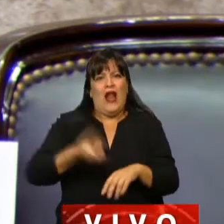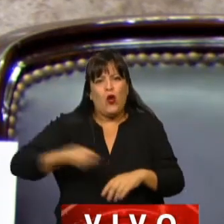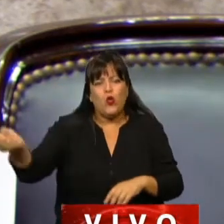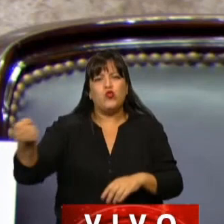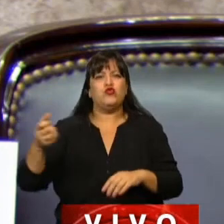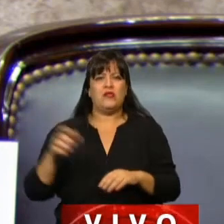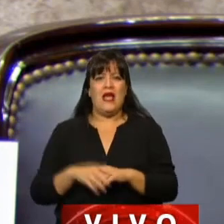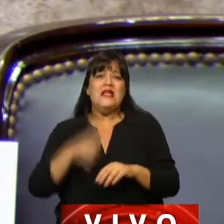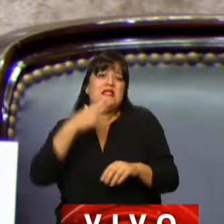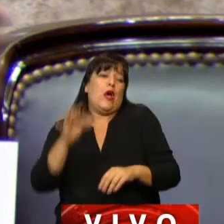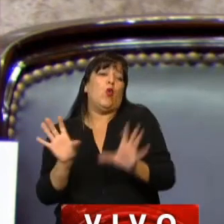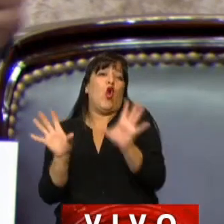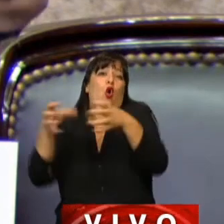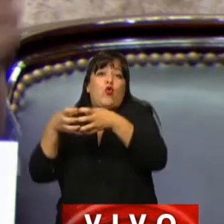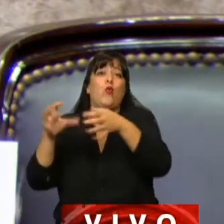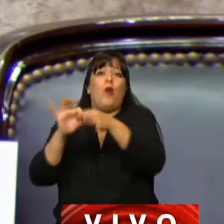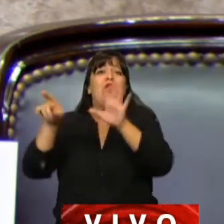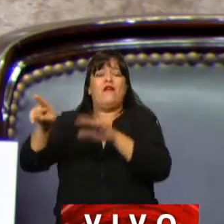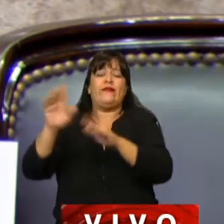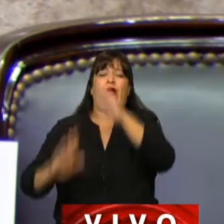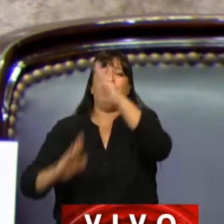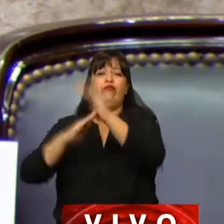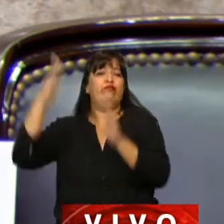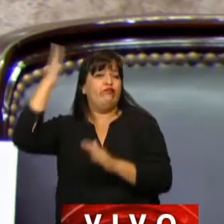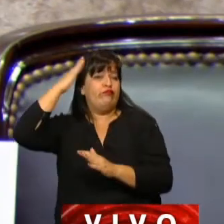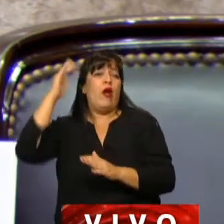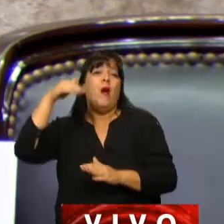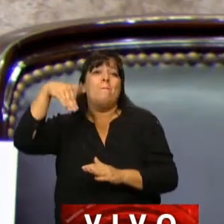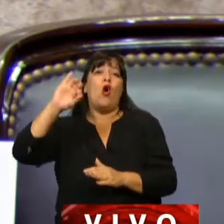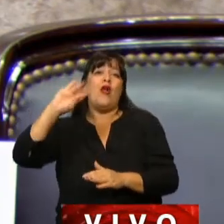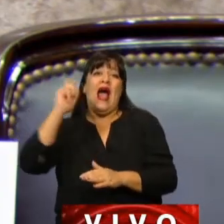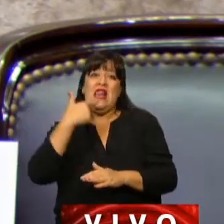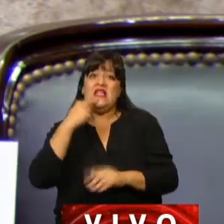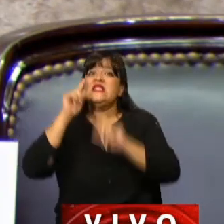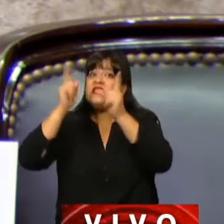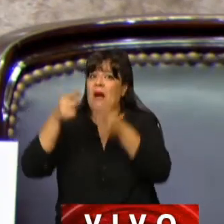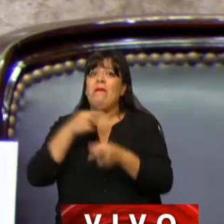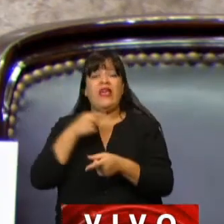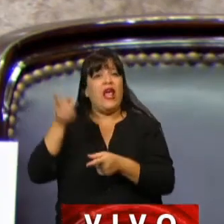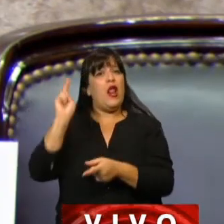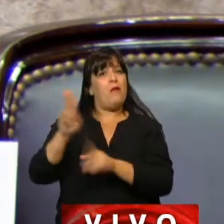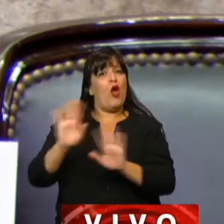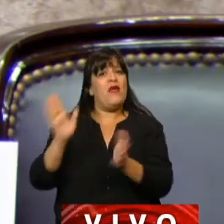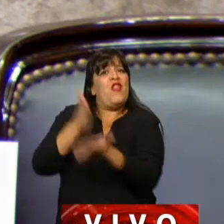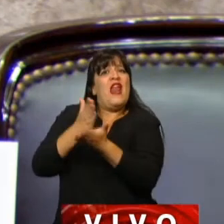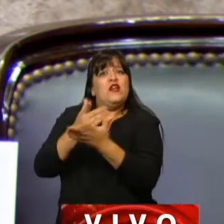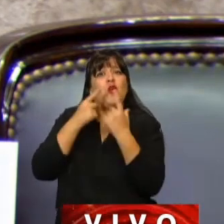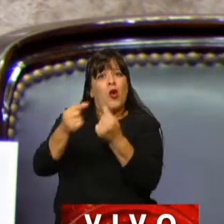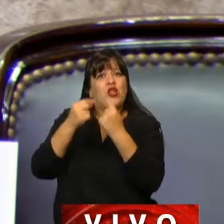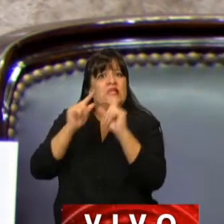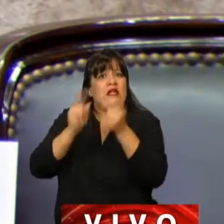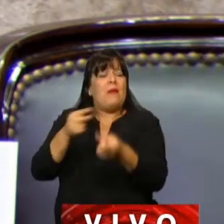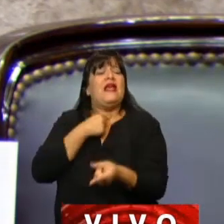Seguramente los libertarios tendrán un nuevo ídolo en Gerardo Morales, porque él también quiere prohibir el derecho a la protesta.